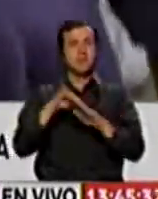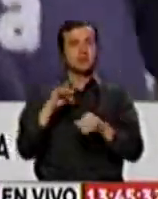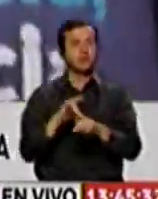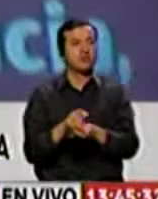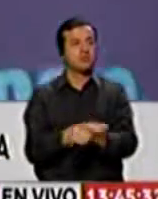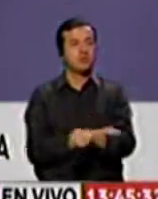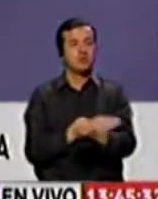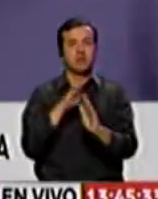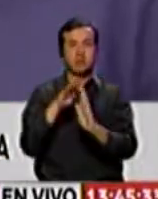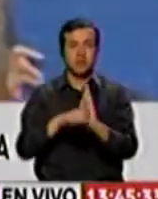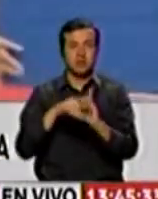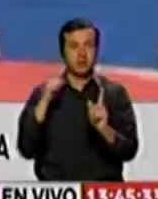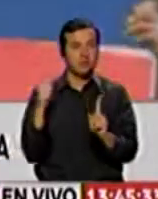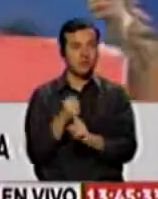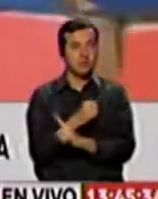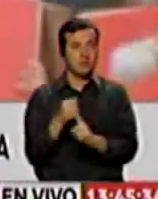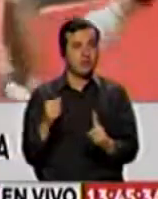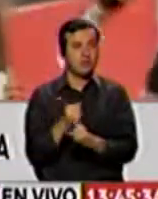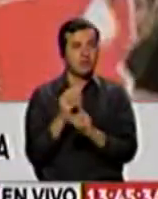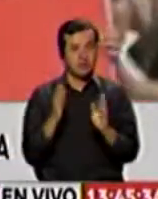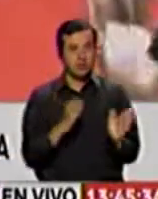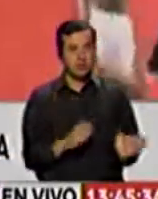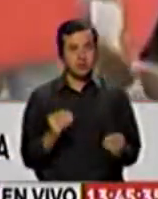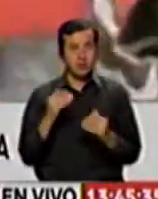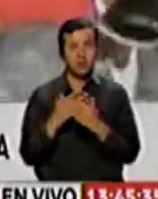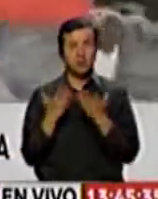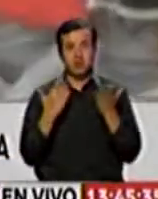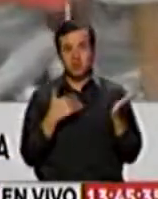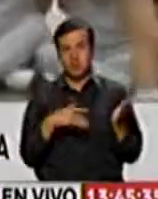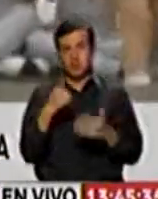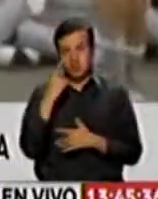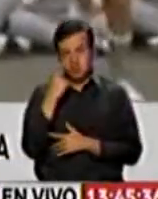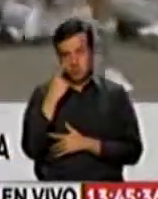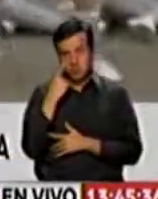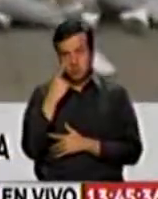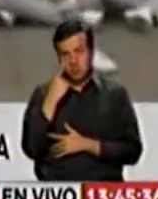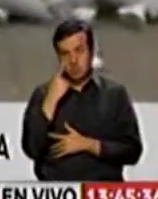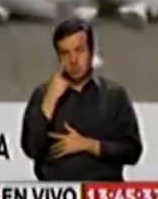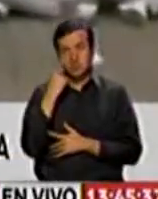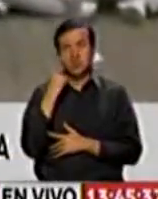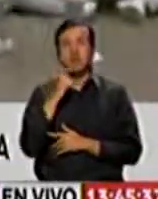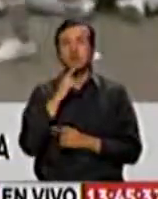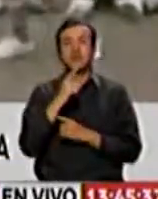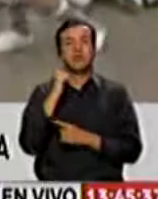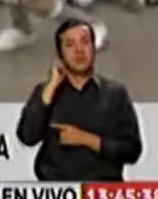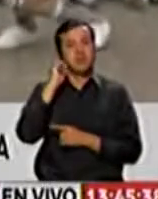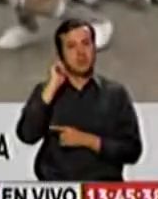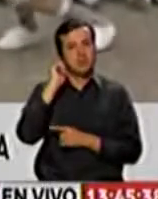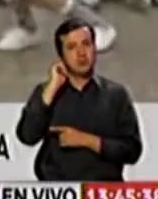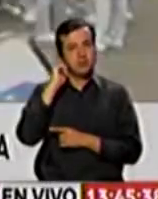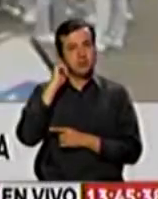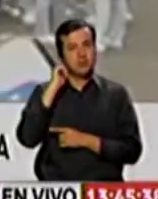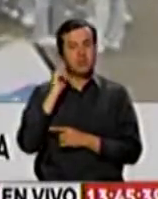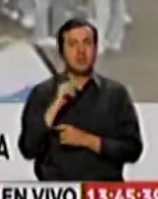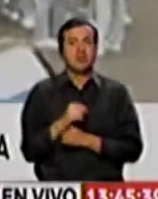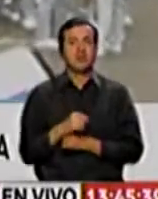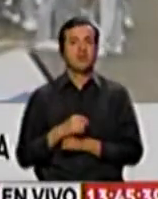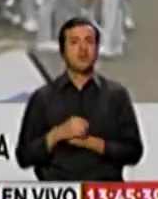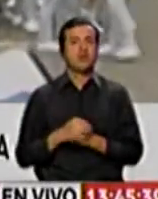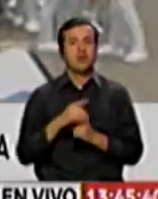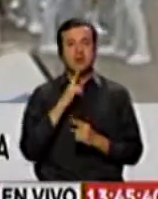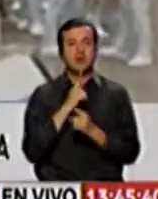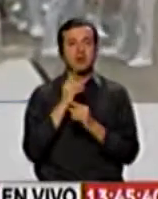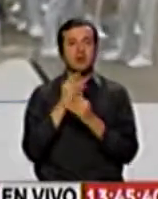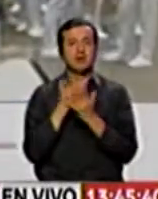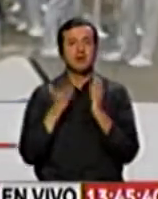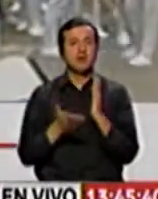Menos Violencia. Fue aquí donde Santiago Gurumendi, de 12 años, aplicó su talento en la composición y el canto. Desde cuando tuve un sueño, y